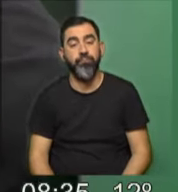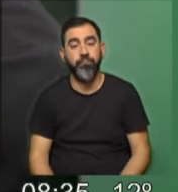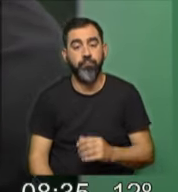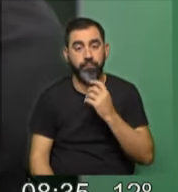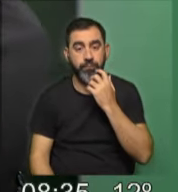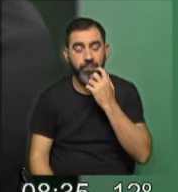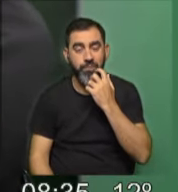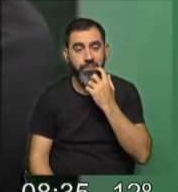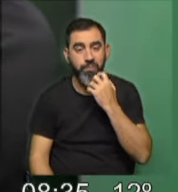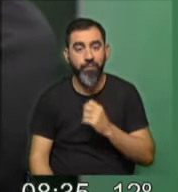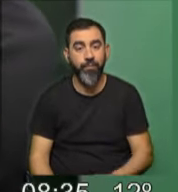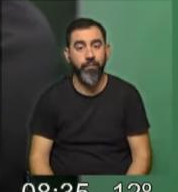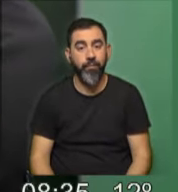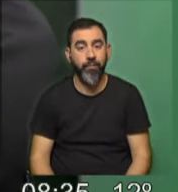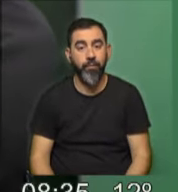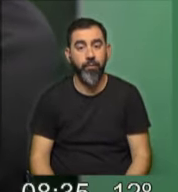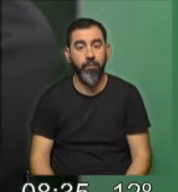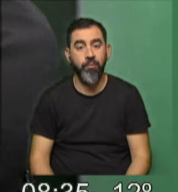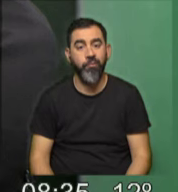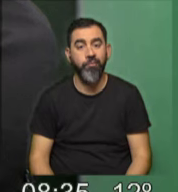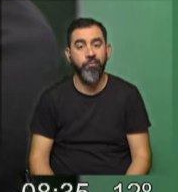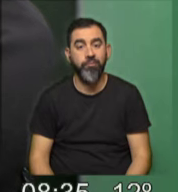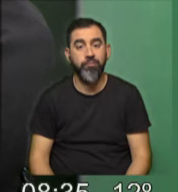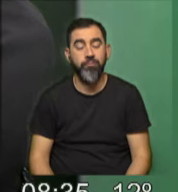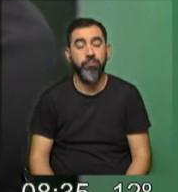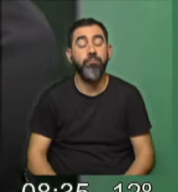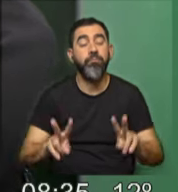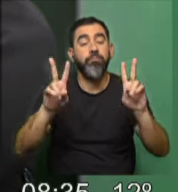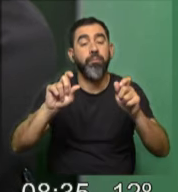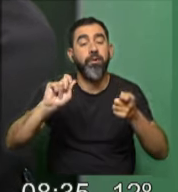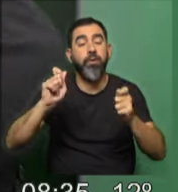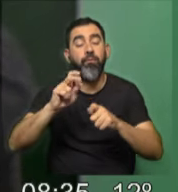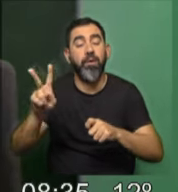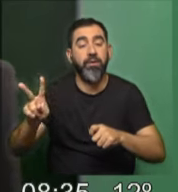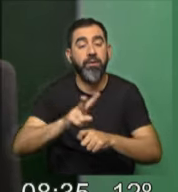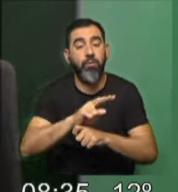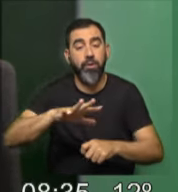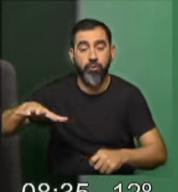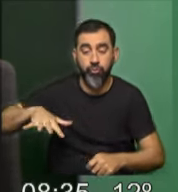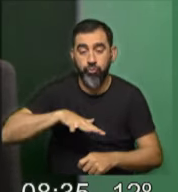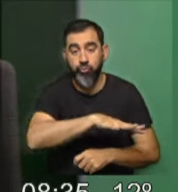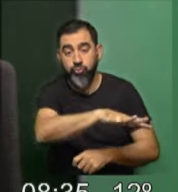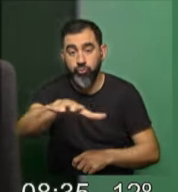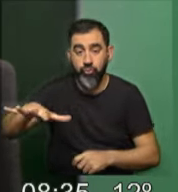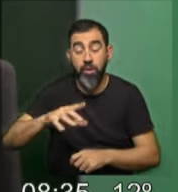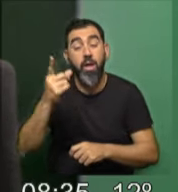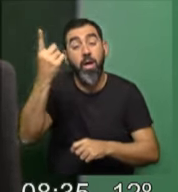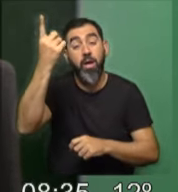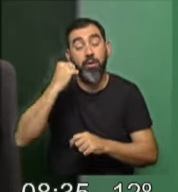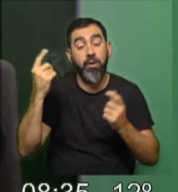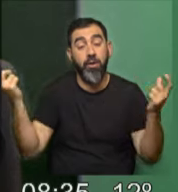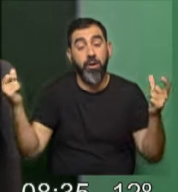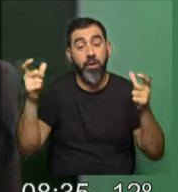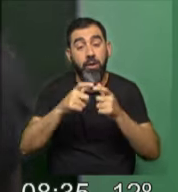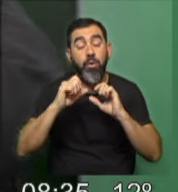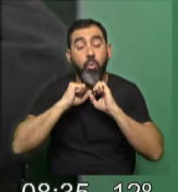este libro homenaje Marcelo bueno el tema de la Reforma de la seguridad social está está en el tapete ayer hubo reunión